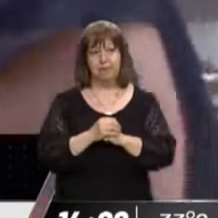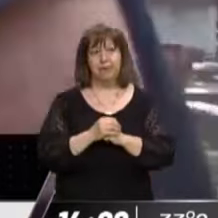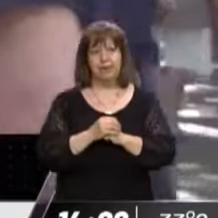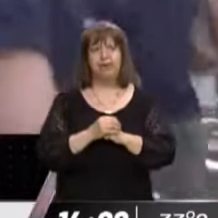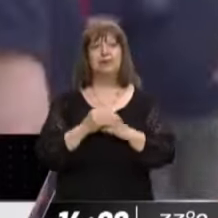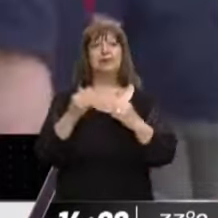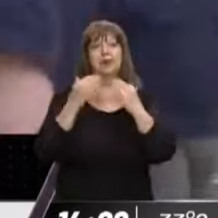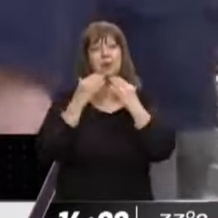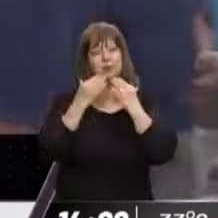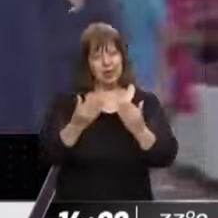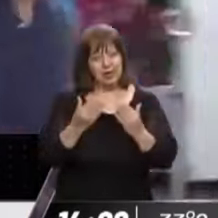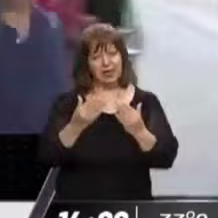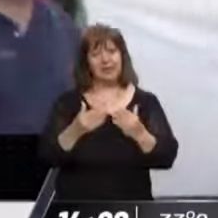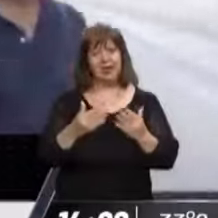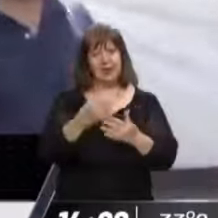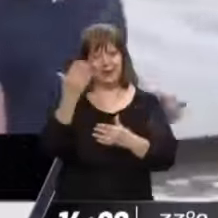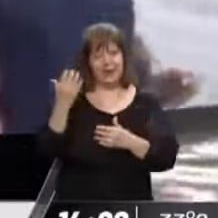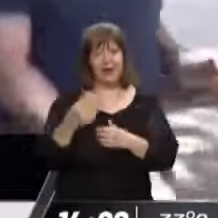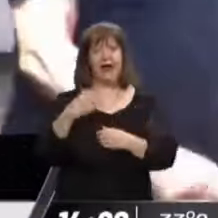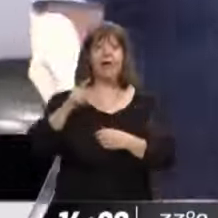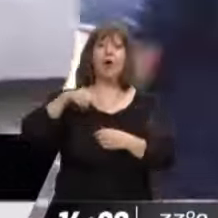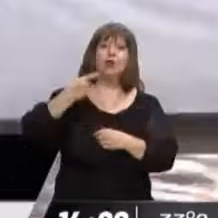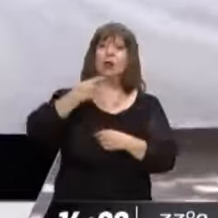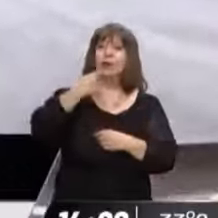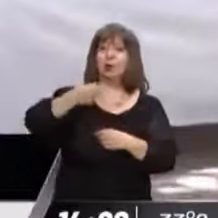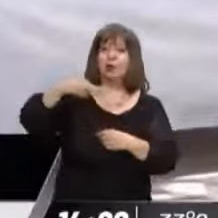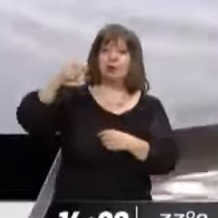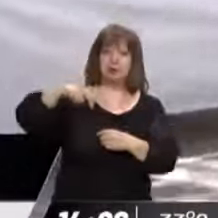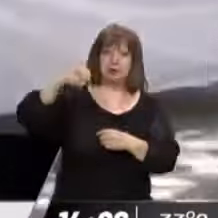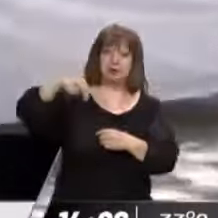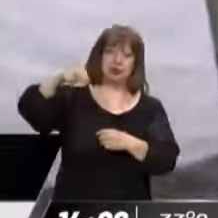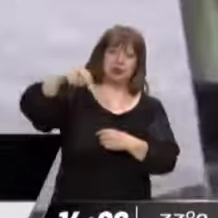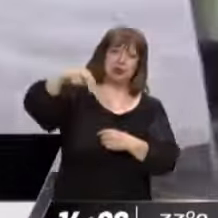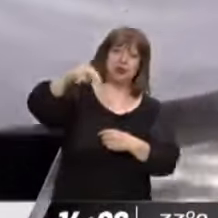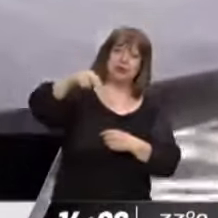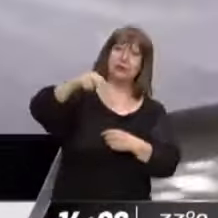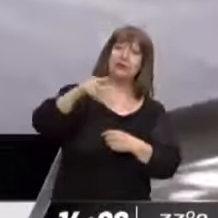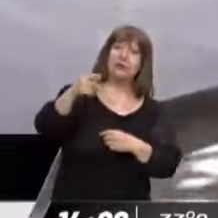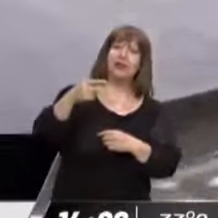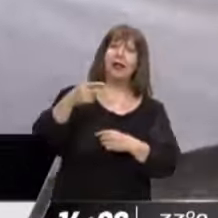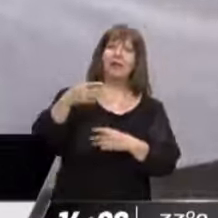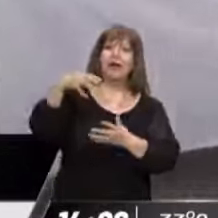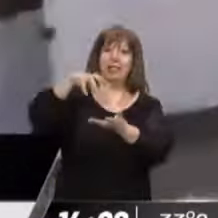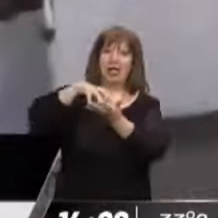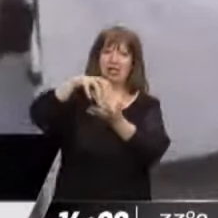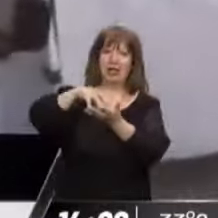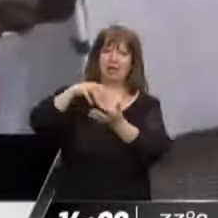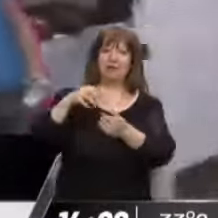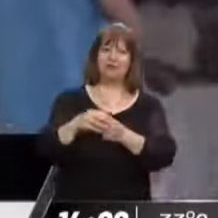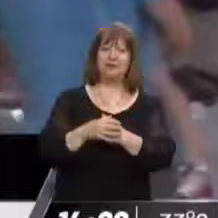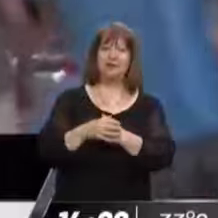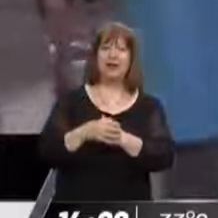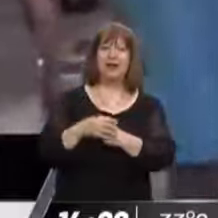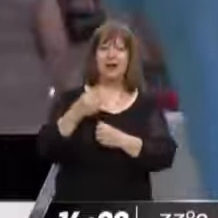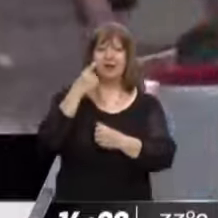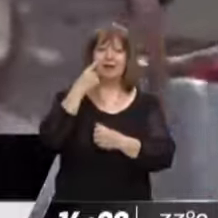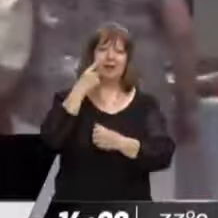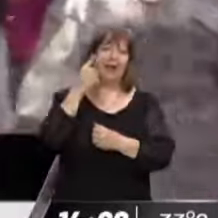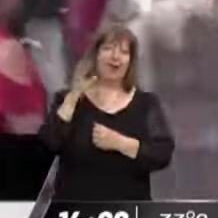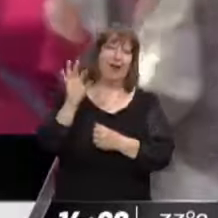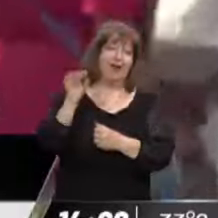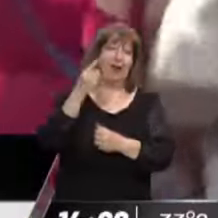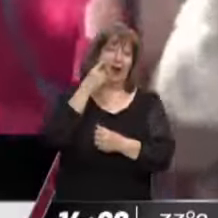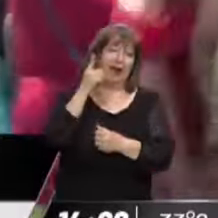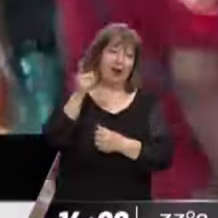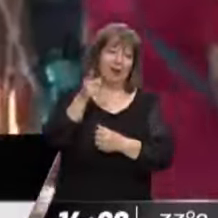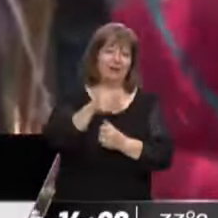no. un lindo Muchas día. gracias. Seguimos, Rulo, vení. Vamos a ver el kiosquero. Bueno, ya conocemos a todos. Son muchos años, chicos, en Garibaldi y